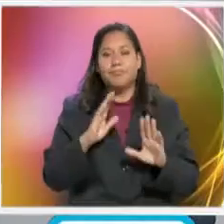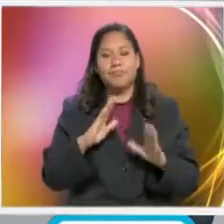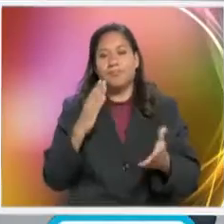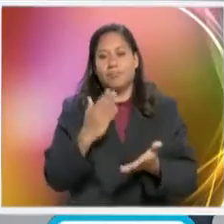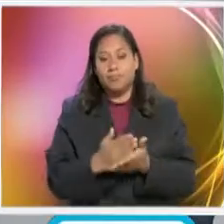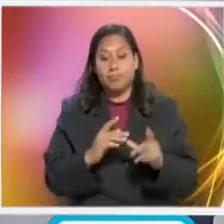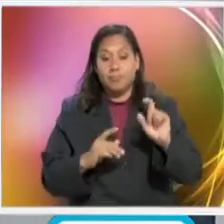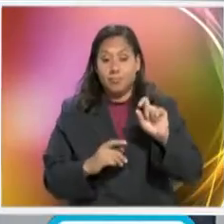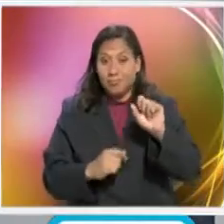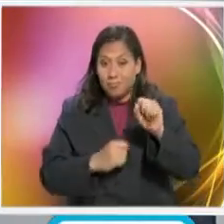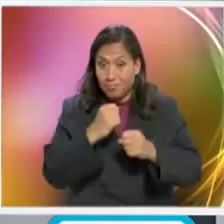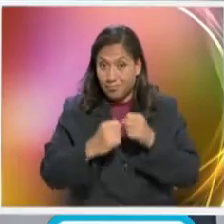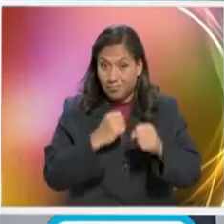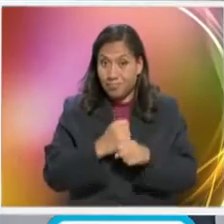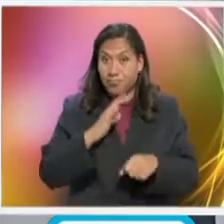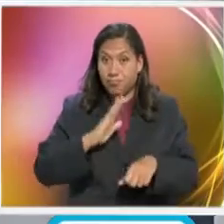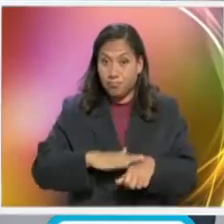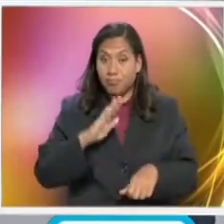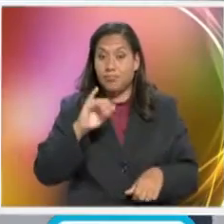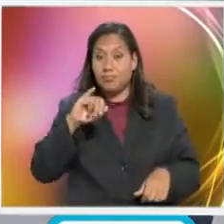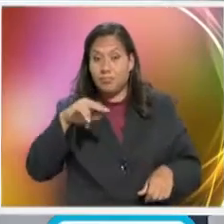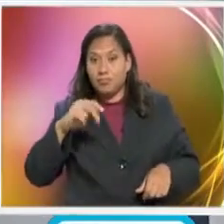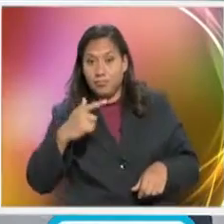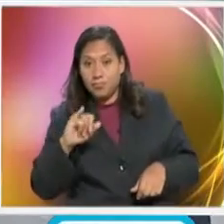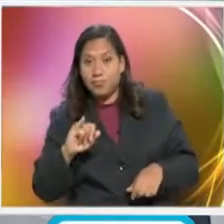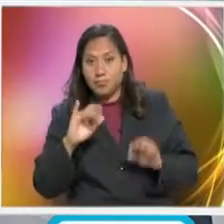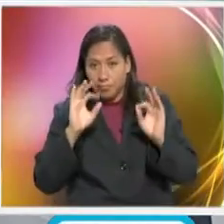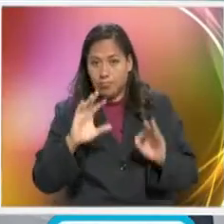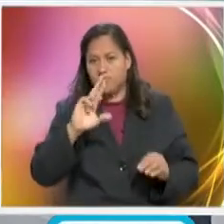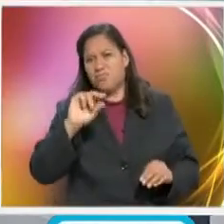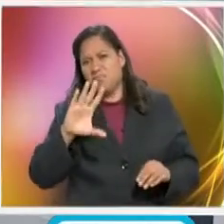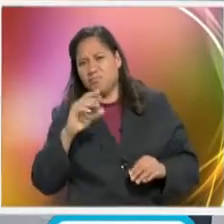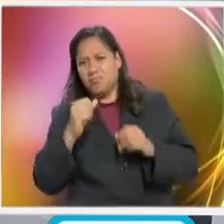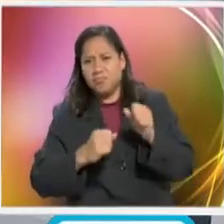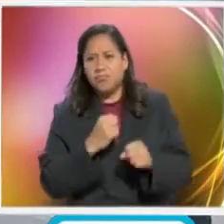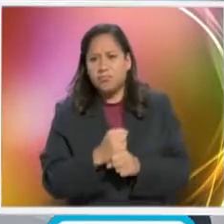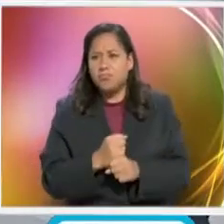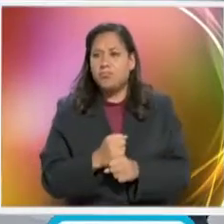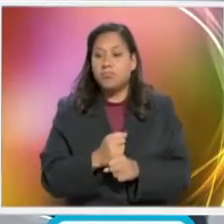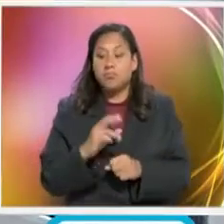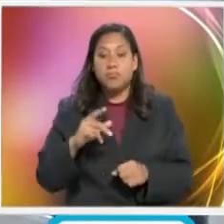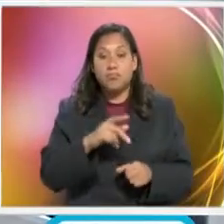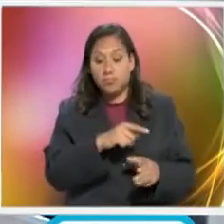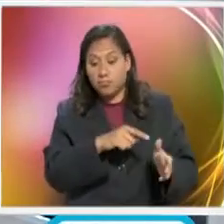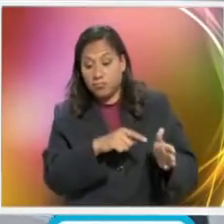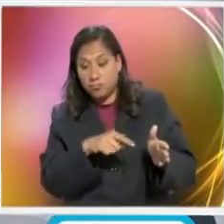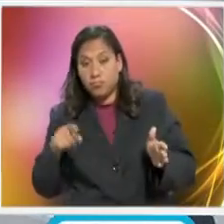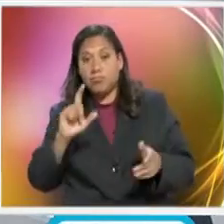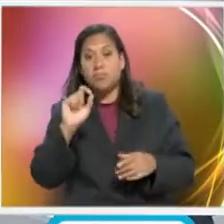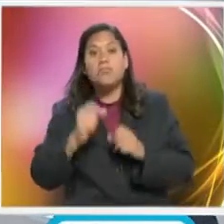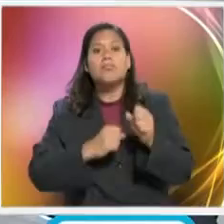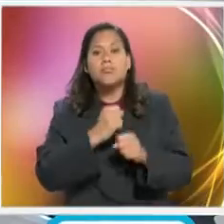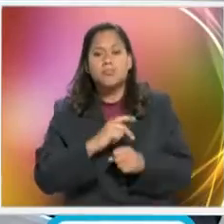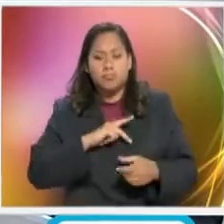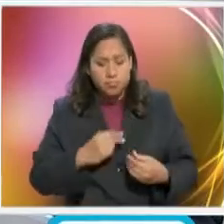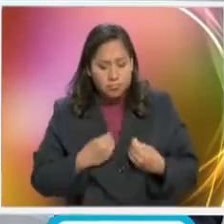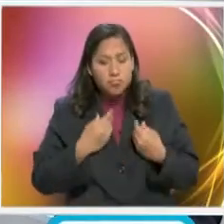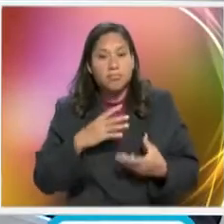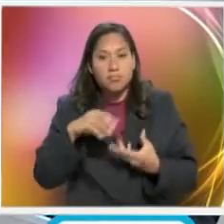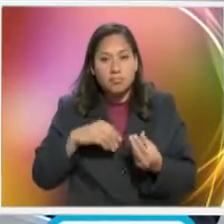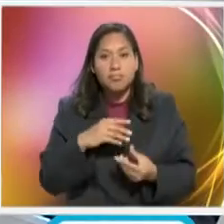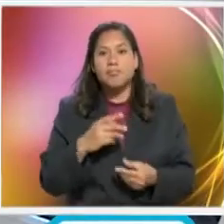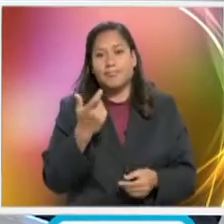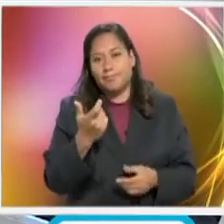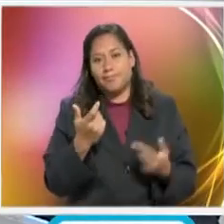vivir 20 años más, según el INEGI, o sea, 85 años. ¿De qué vas a vivir esos 20 años? Tienes que tener los